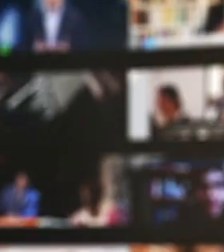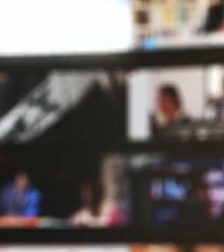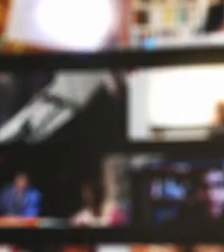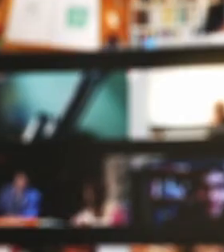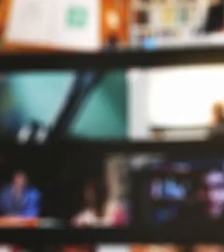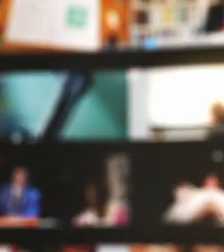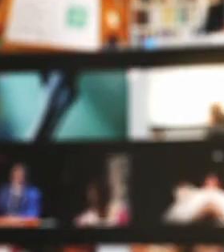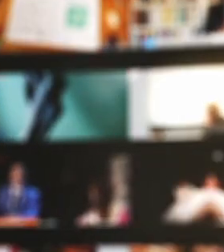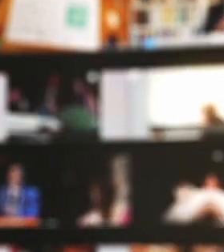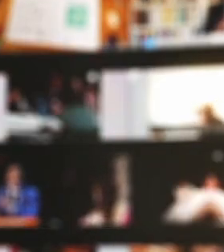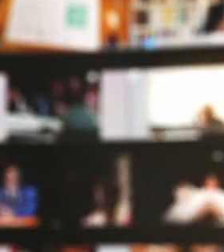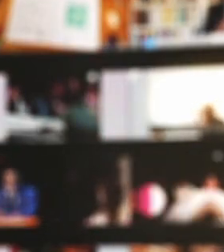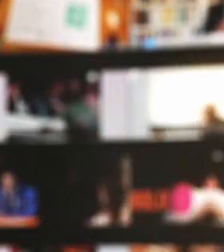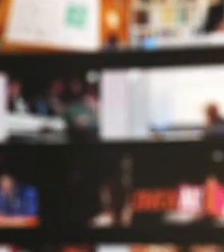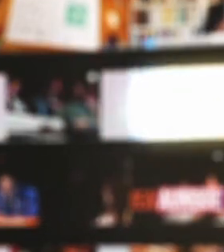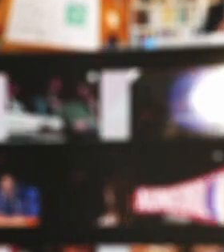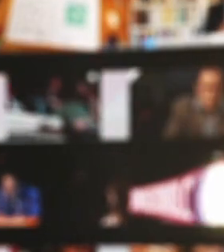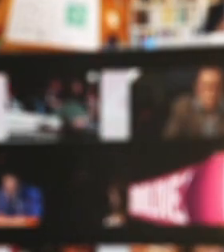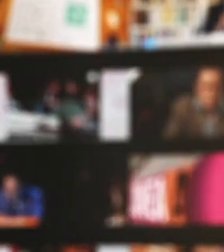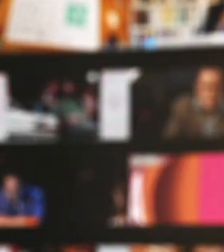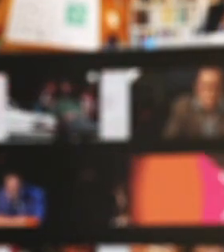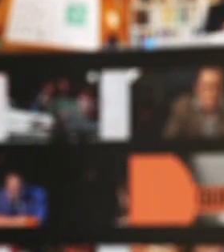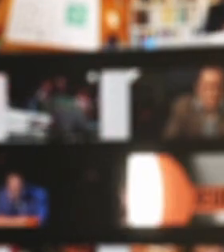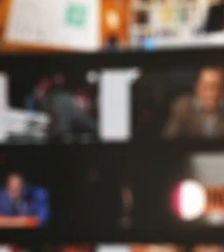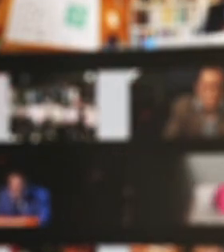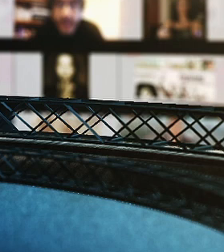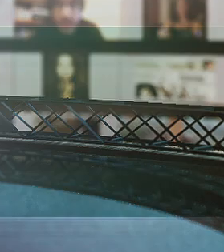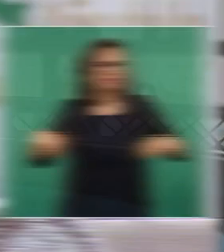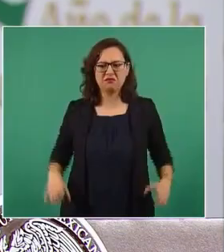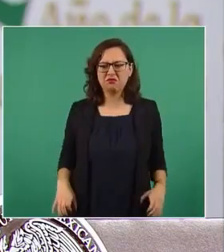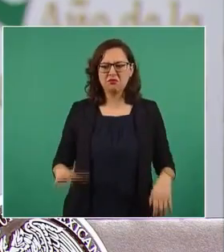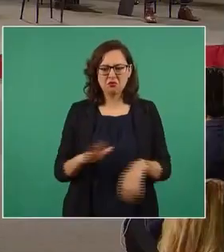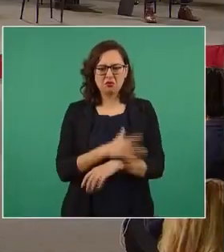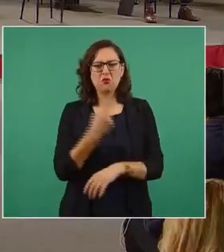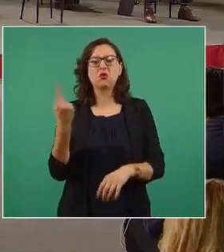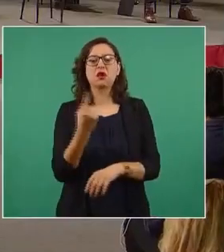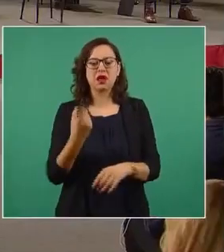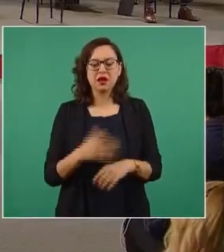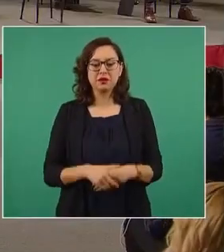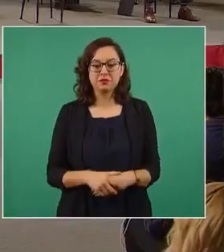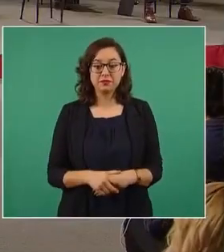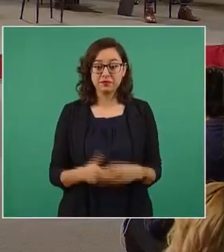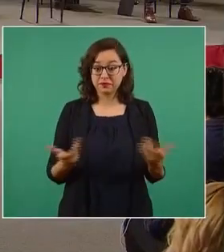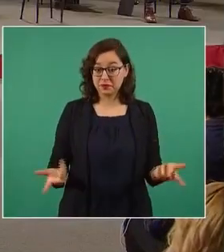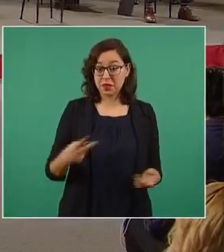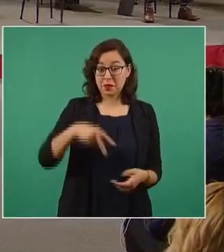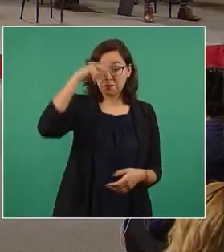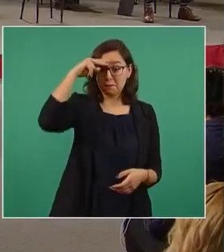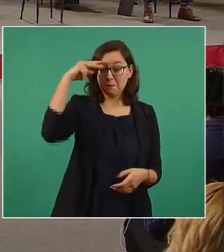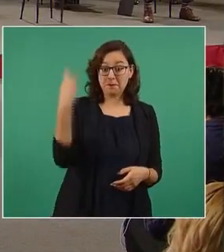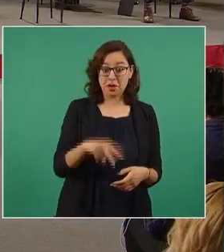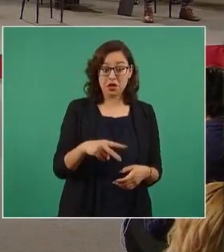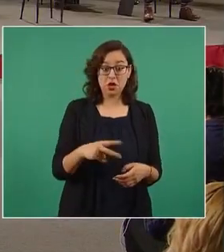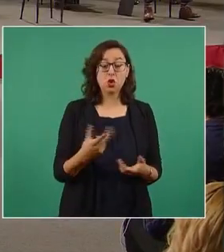pesos. La mayoría de esas empresas no producían medicamentos, solo eran distribuidoras. México no compraba los mejores medicamentos que ofrece